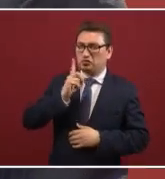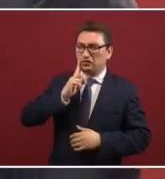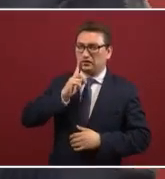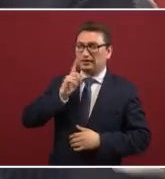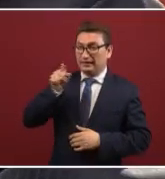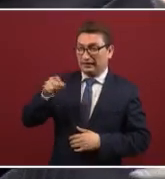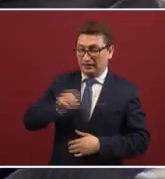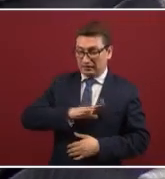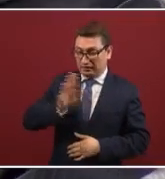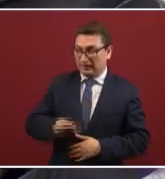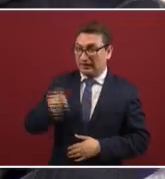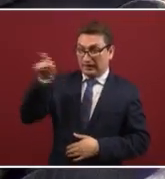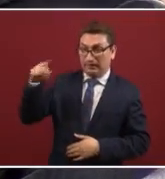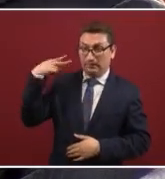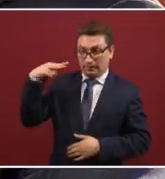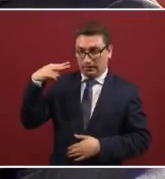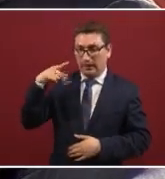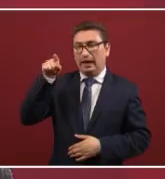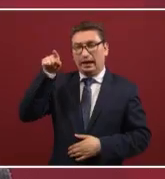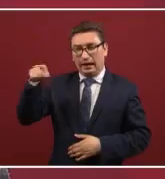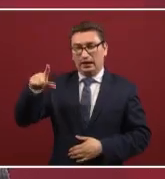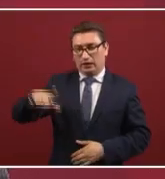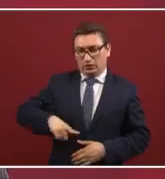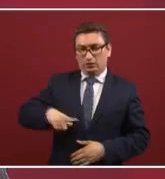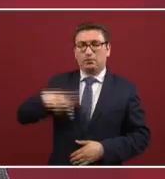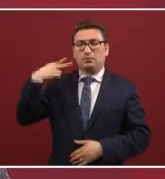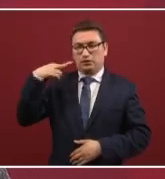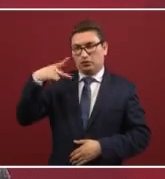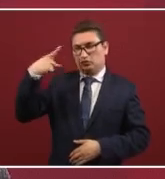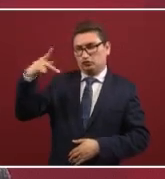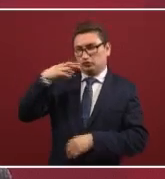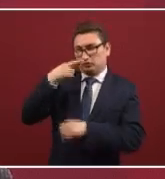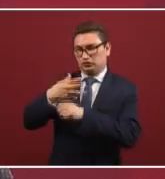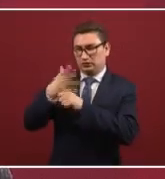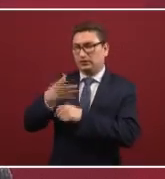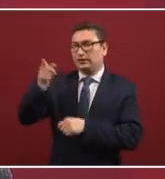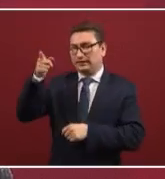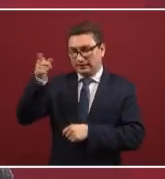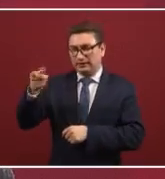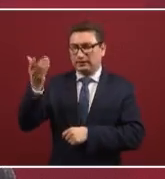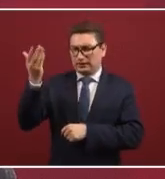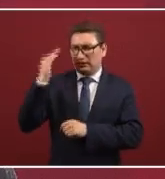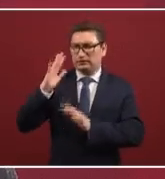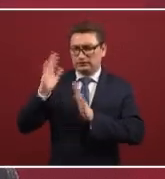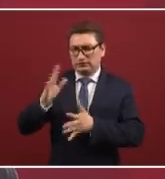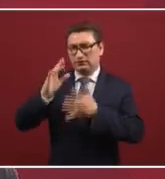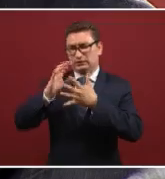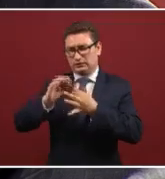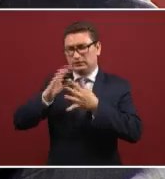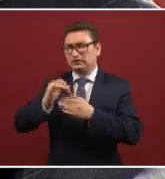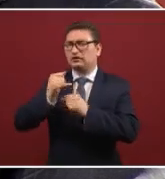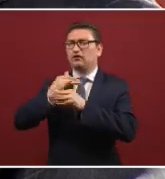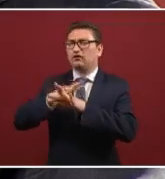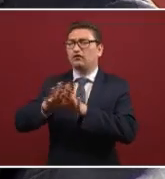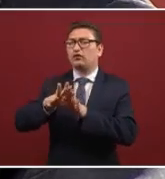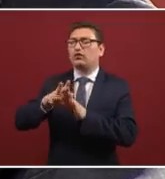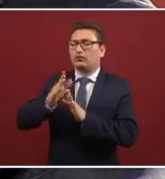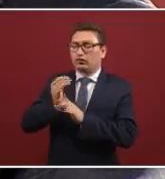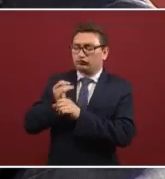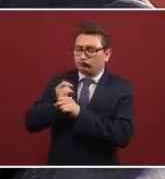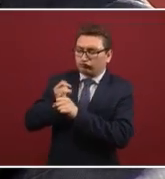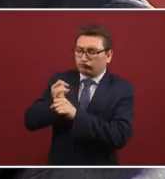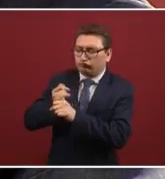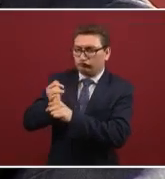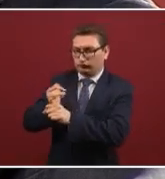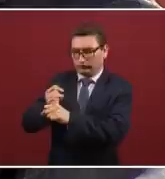corresponde al gobierno de Veracruz y ya ha informado sobre el avance en las investigaciones el gobierno